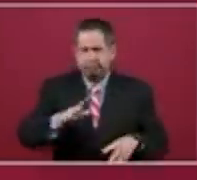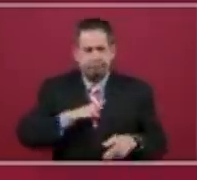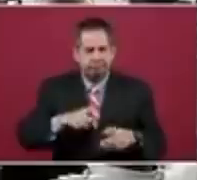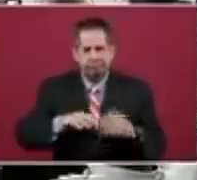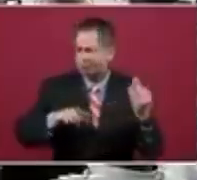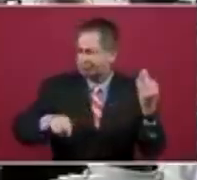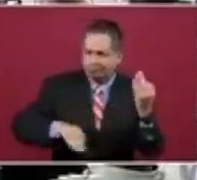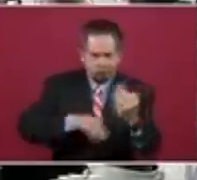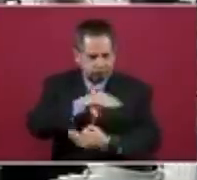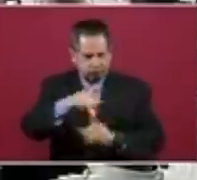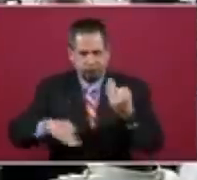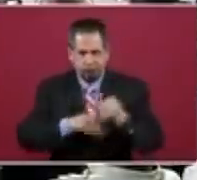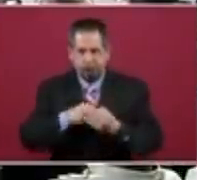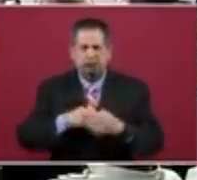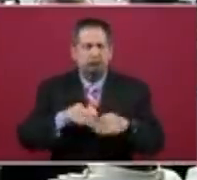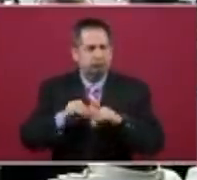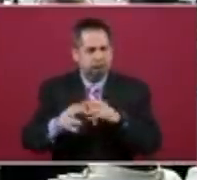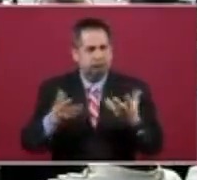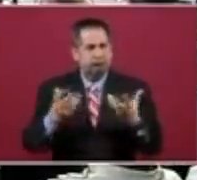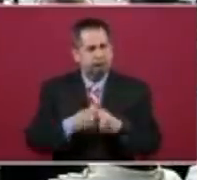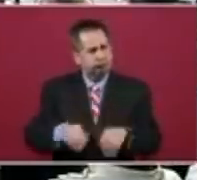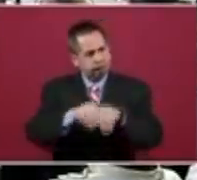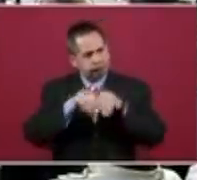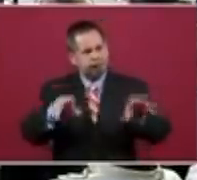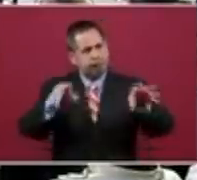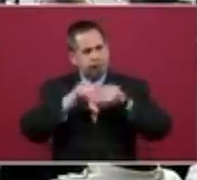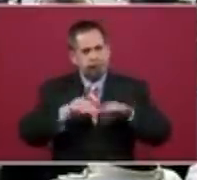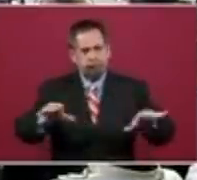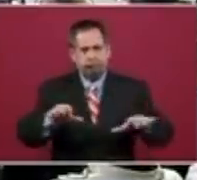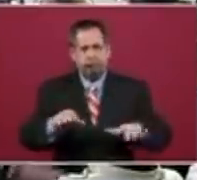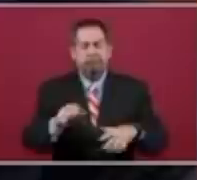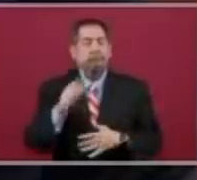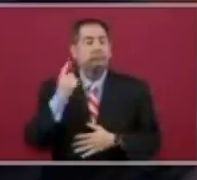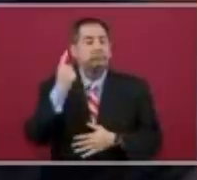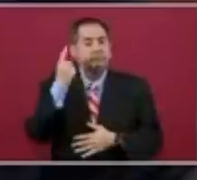Todos vamos a trabajar sobre esto para